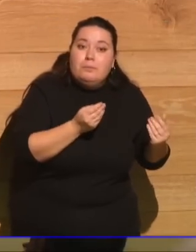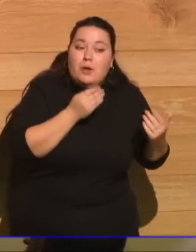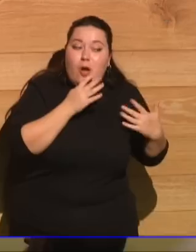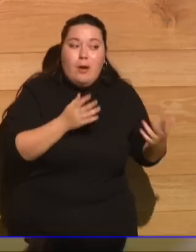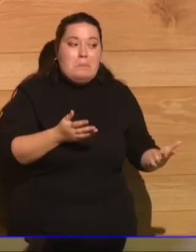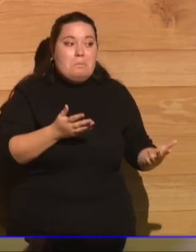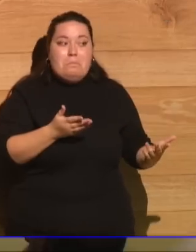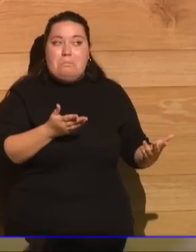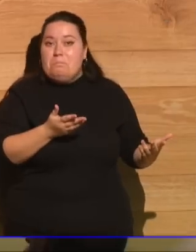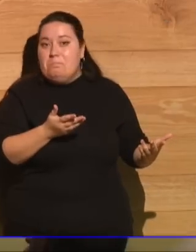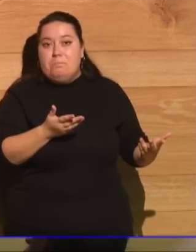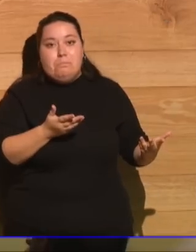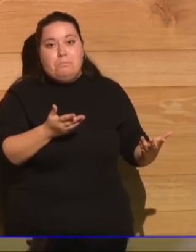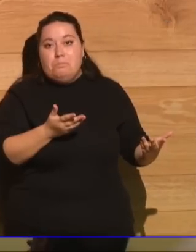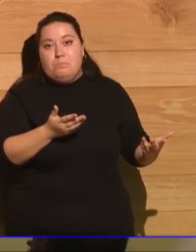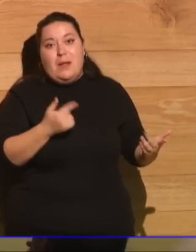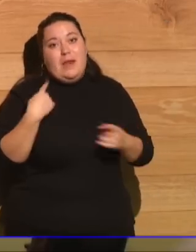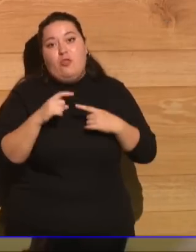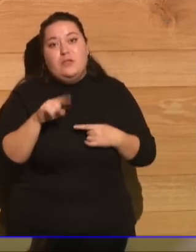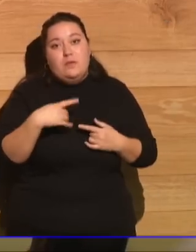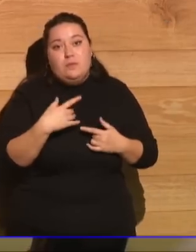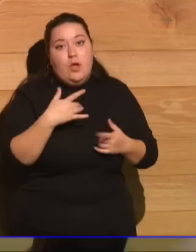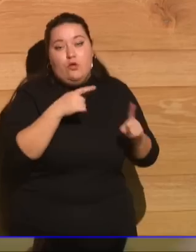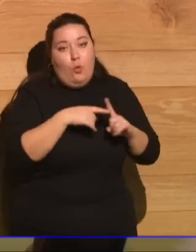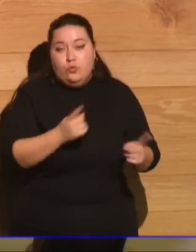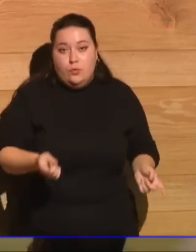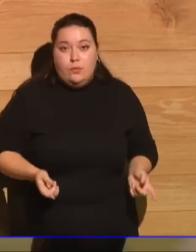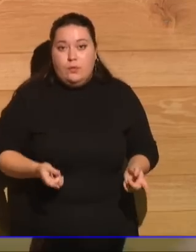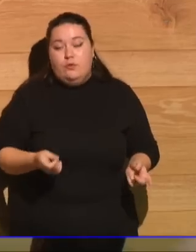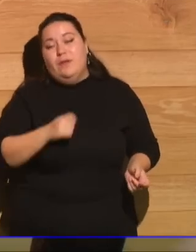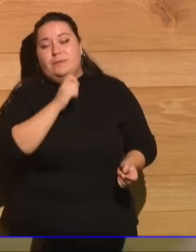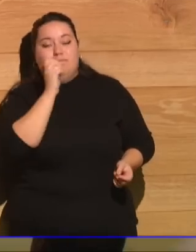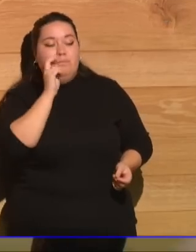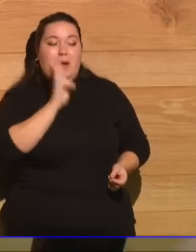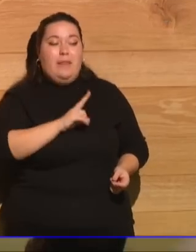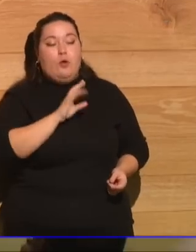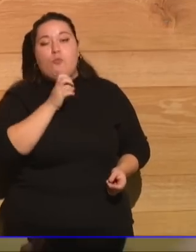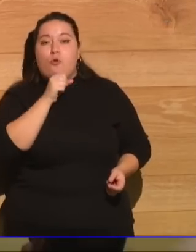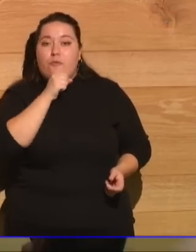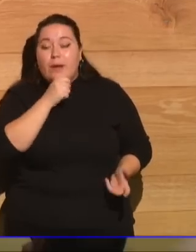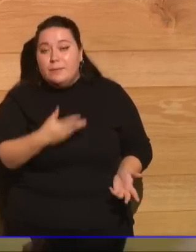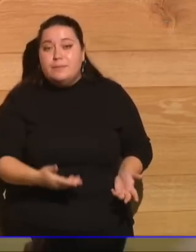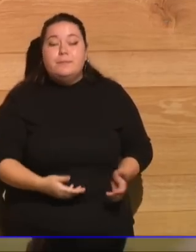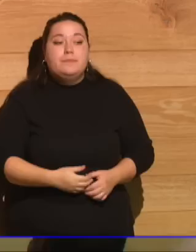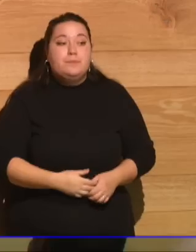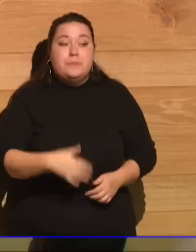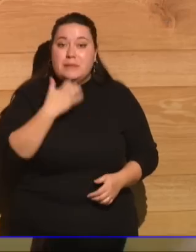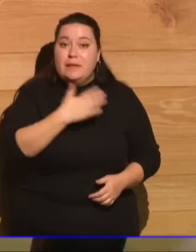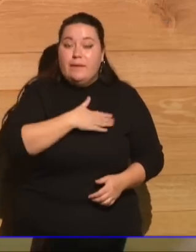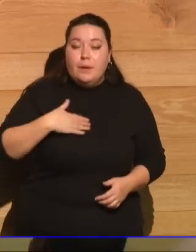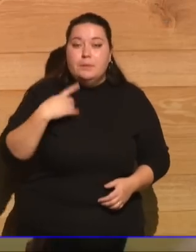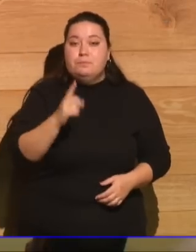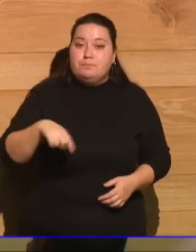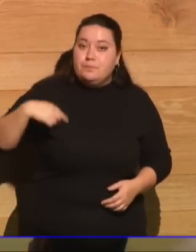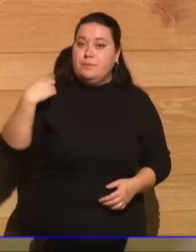dejado verdaderos hijos, por decirlo así, y se percibe como antigua. En fin. Si os parece, vamos a la